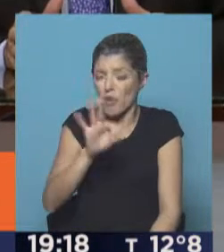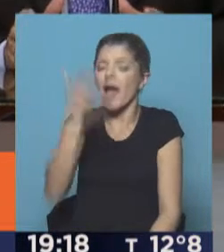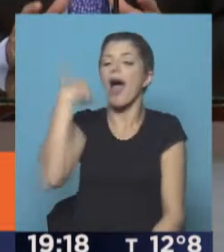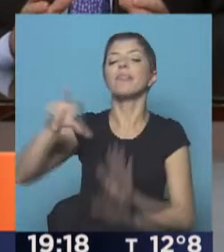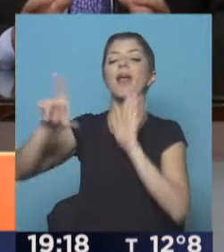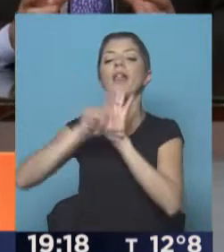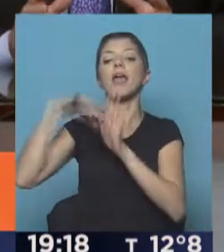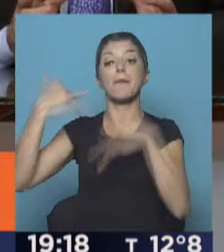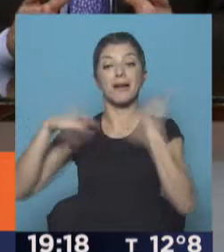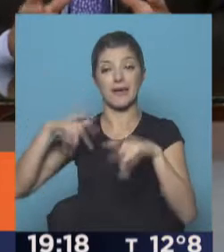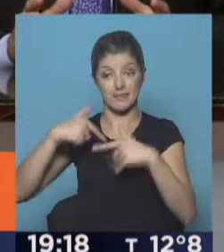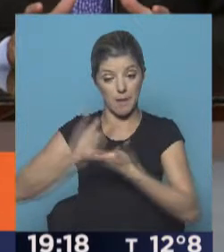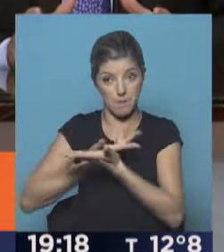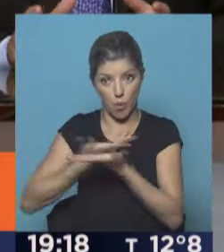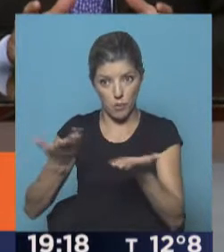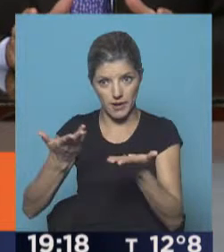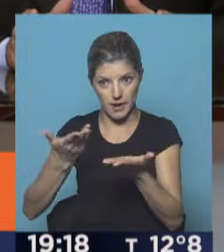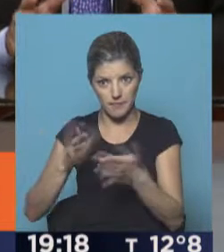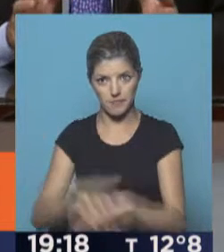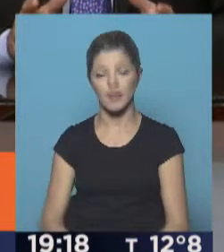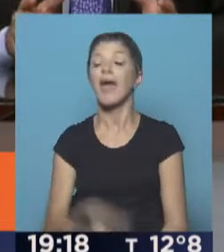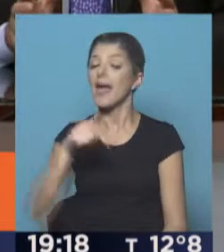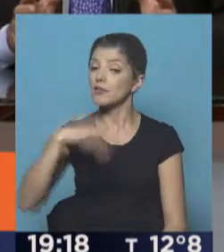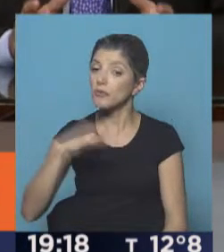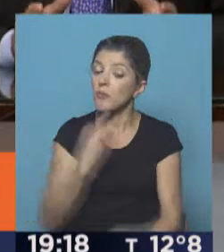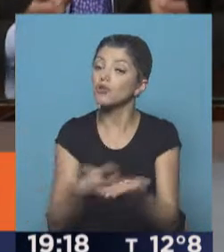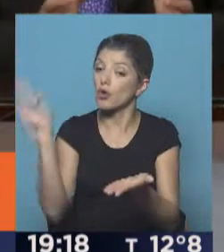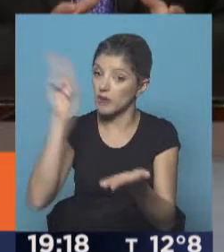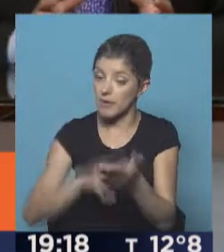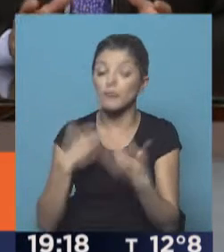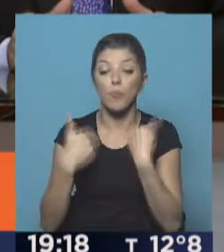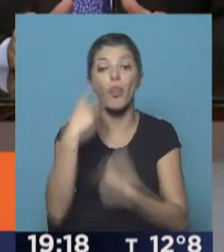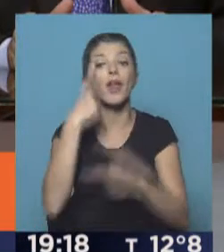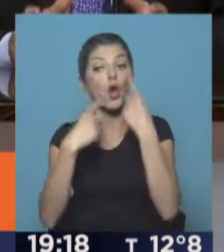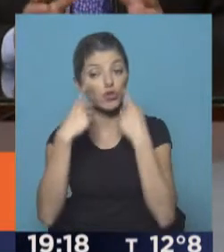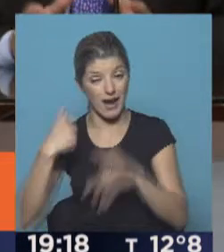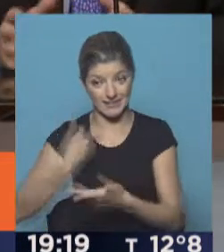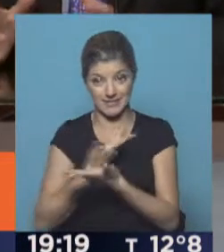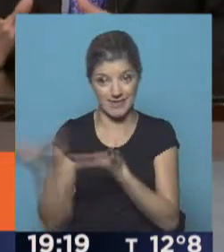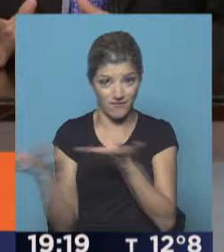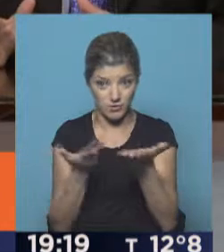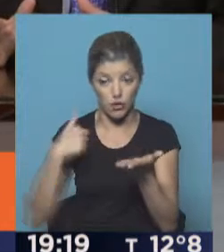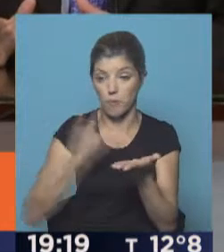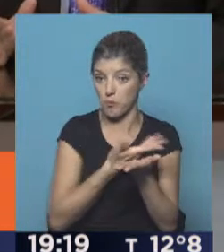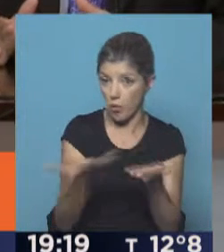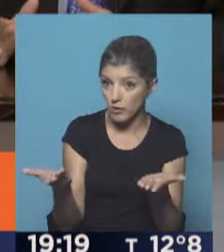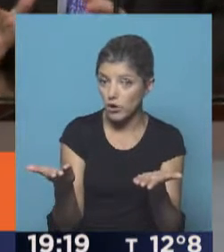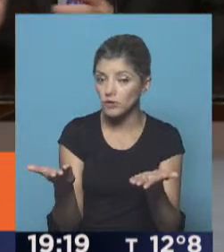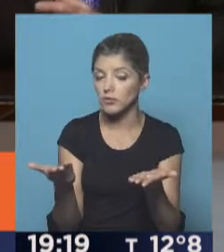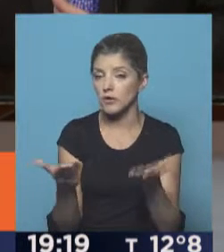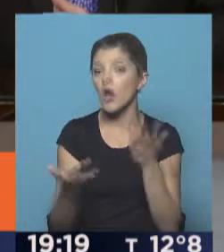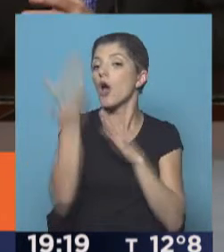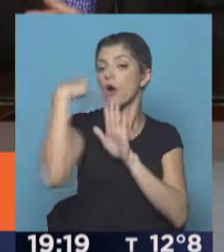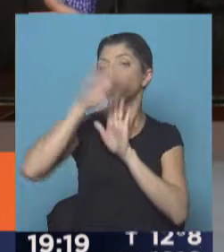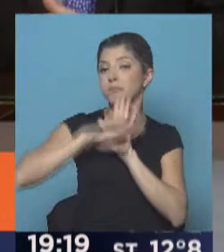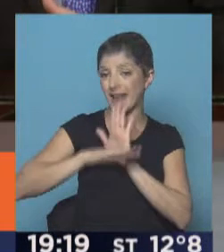emergencia pública. Esto es lo que queremos reinstaurar, que podamos manejar los servicios públicos con los marcos regulatorios que se crearon